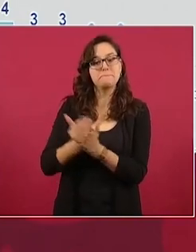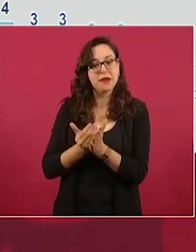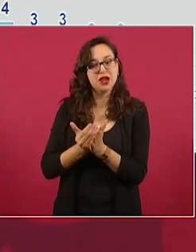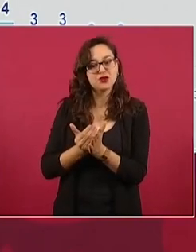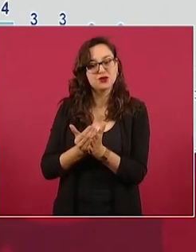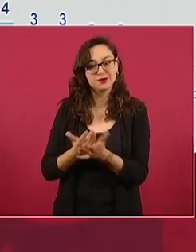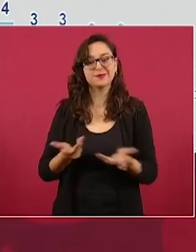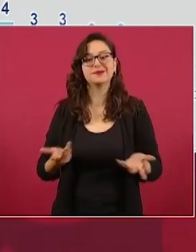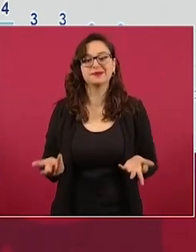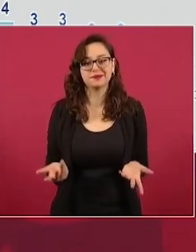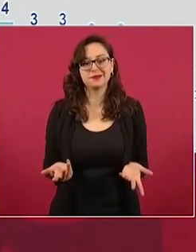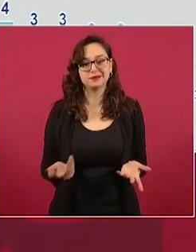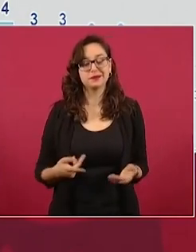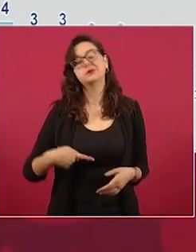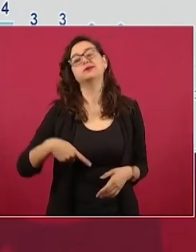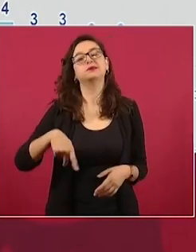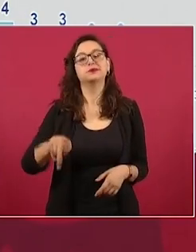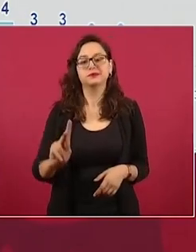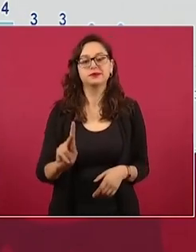por la propaganda,